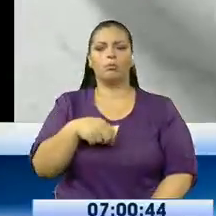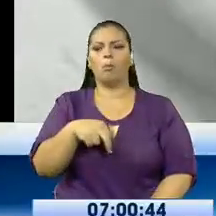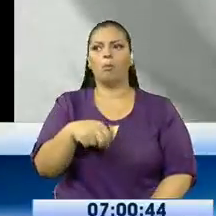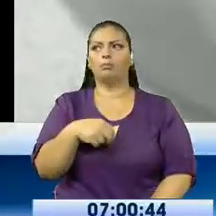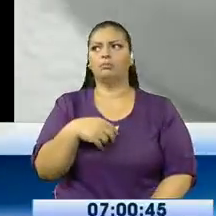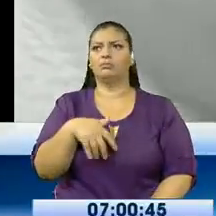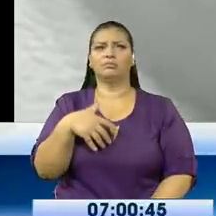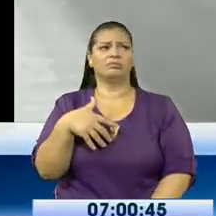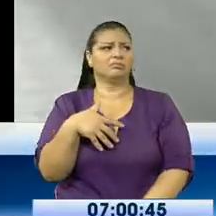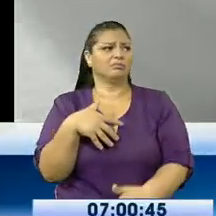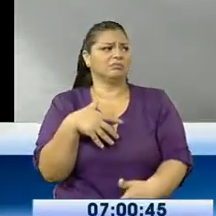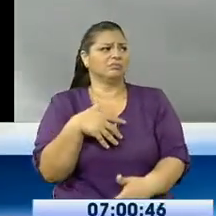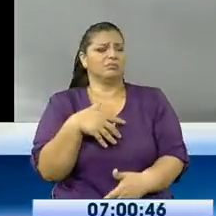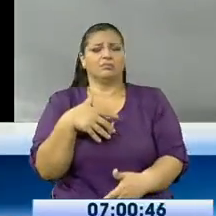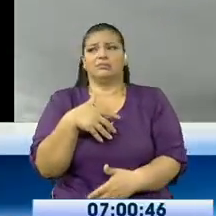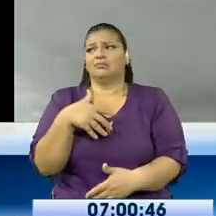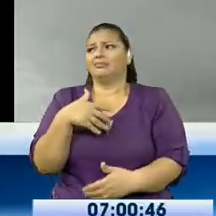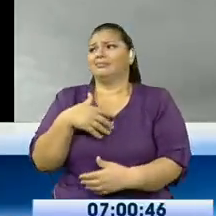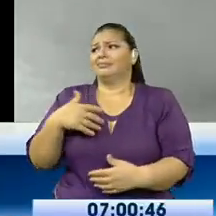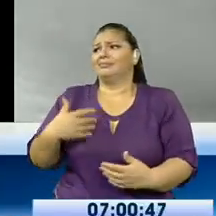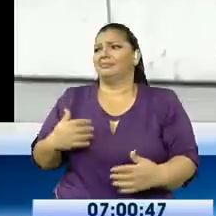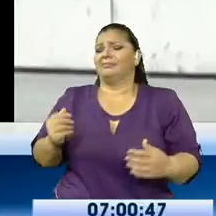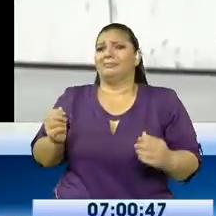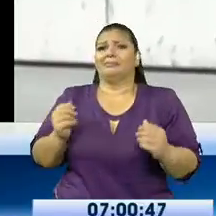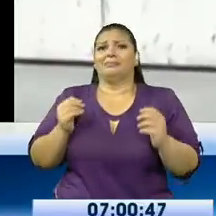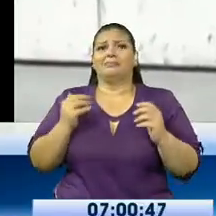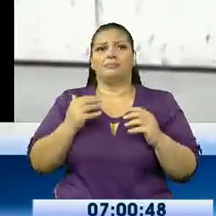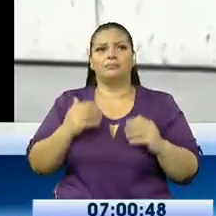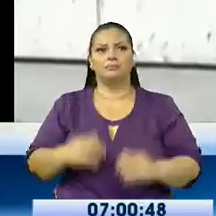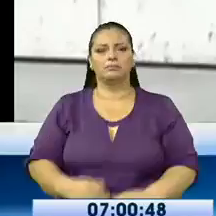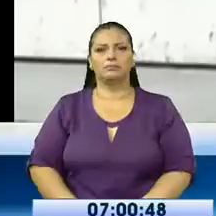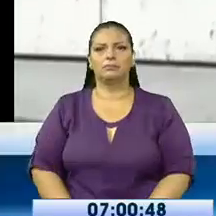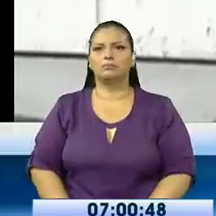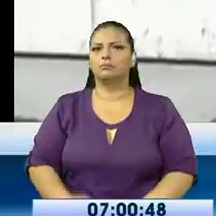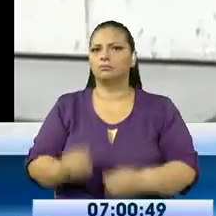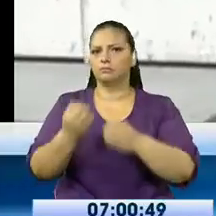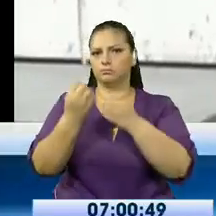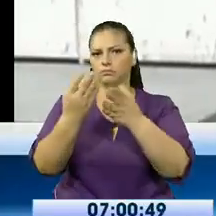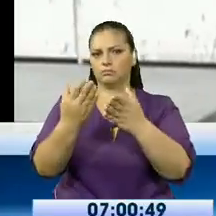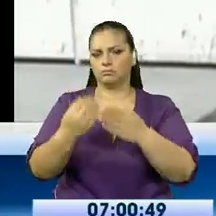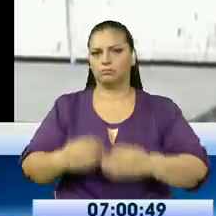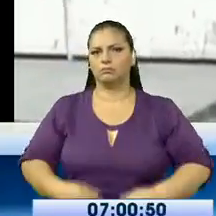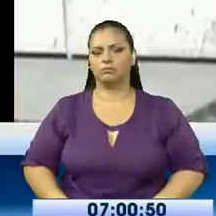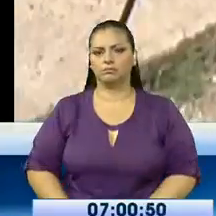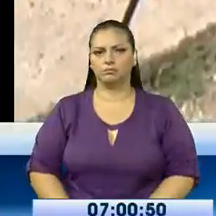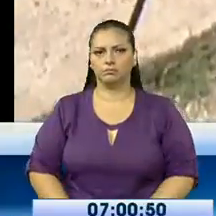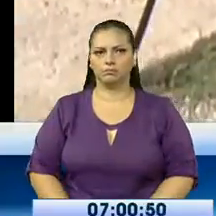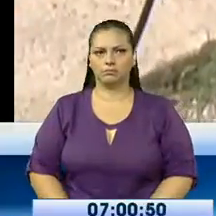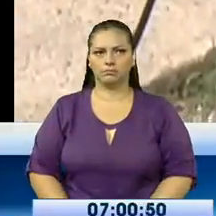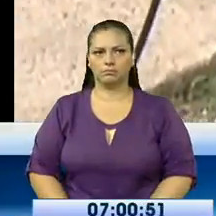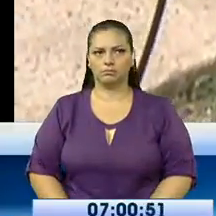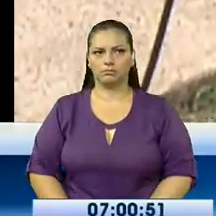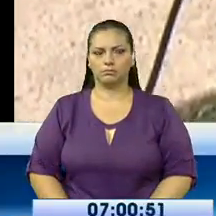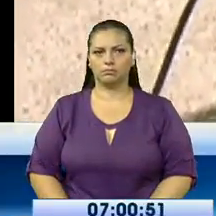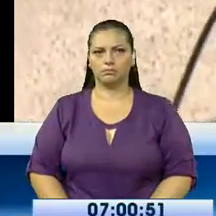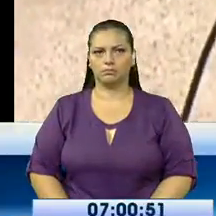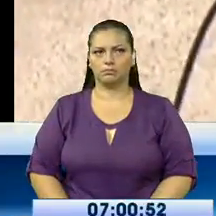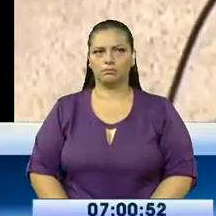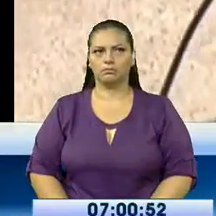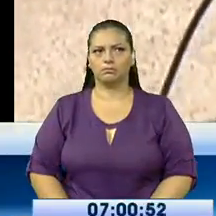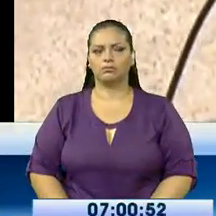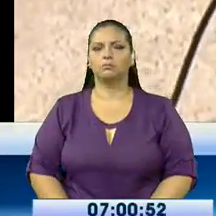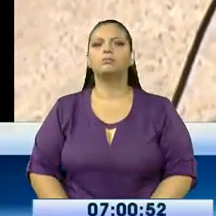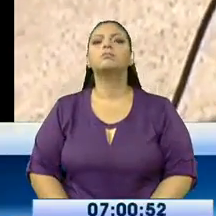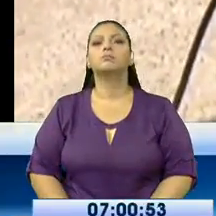que 5 minutos antes, ella vio a la víctima, feliz, junto a su familia. Después al momento ya voy entrando a mi